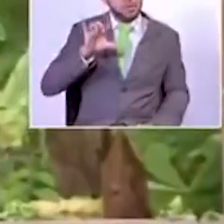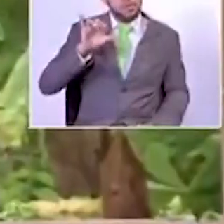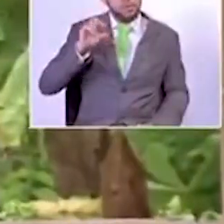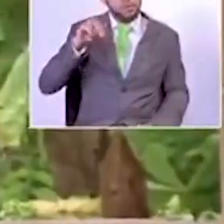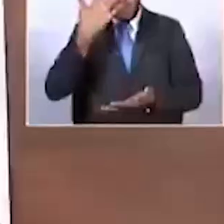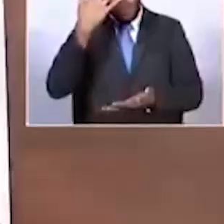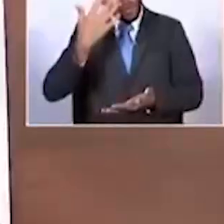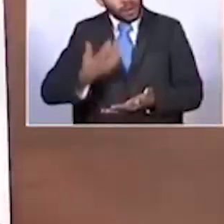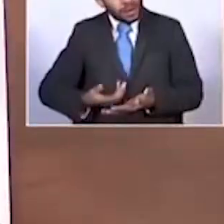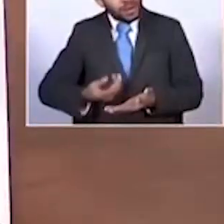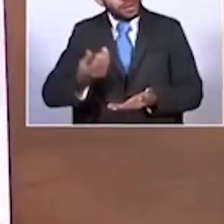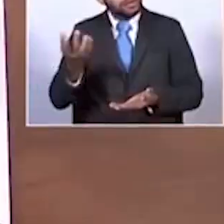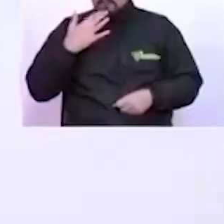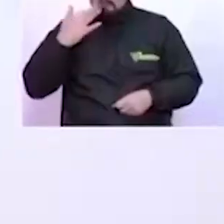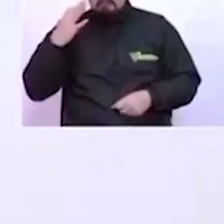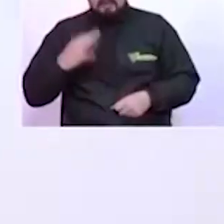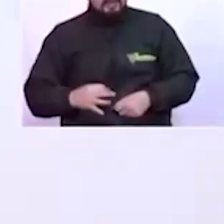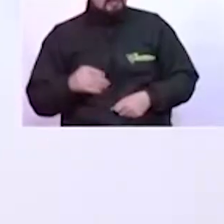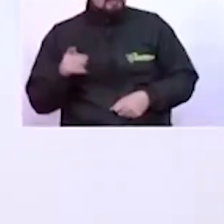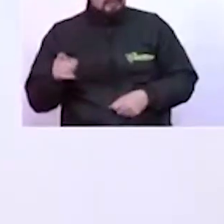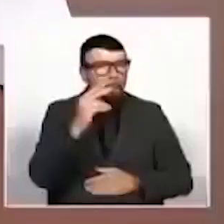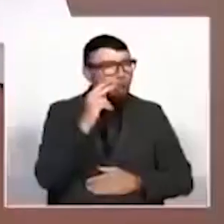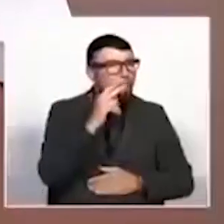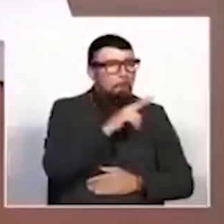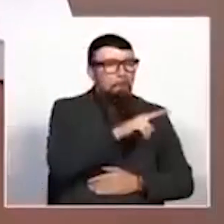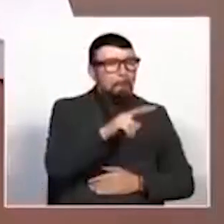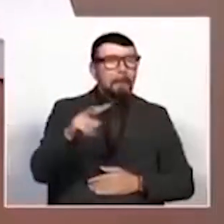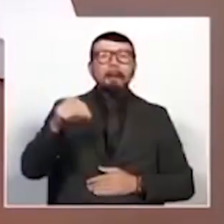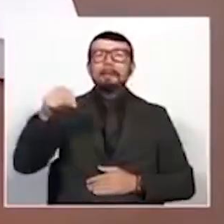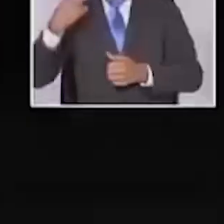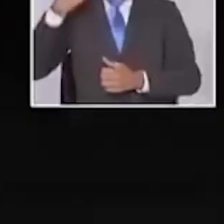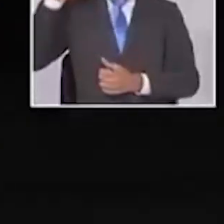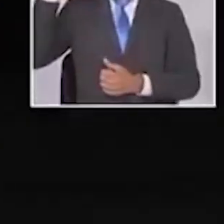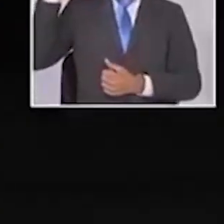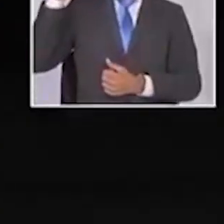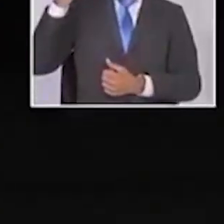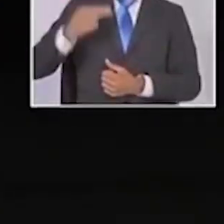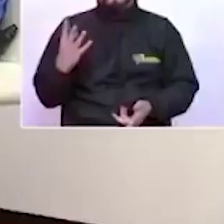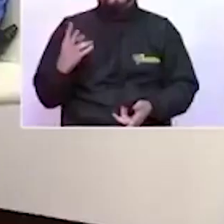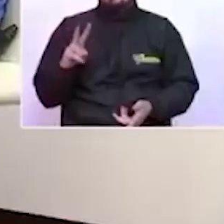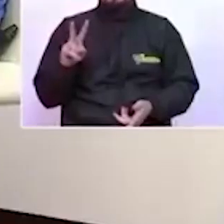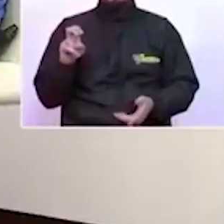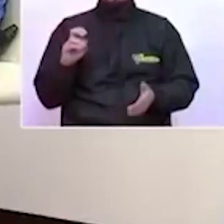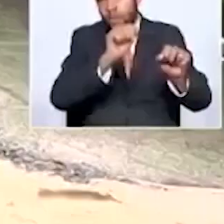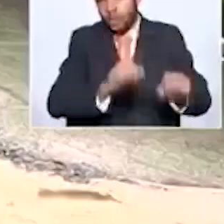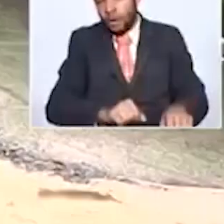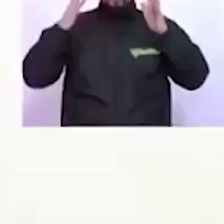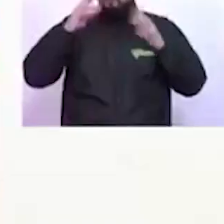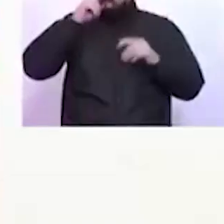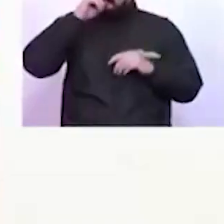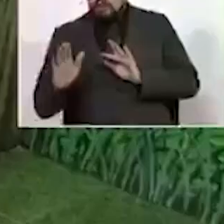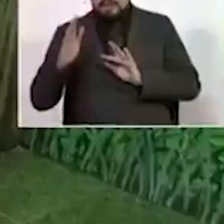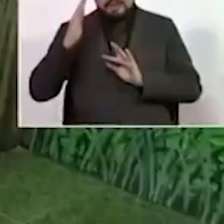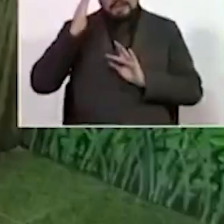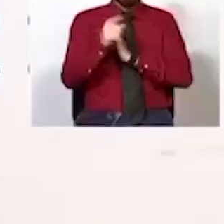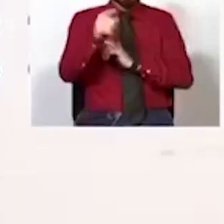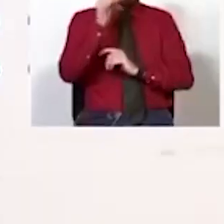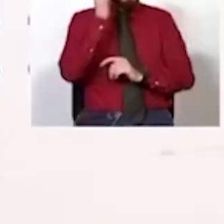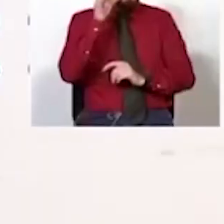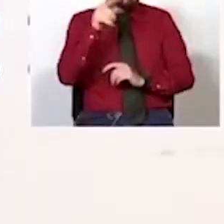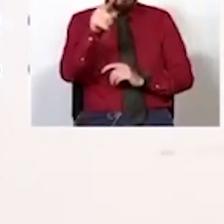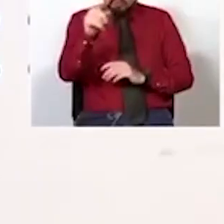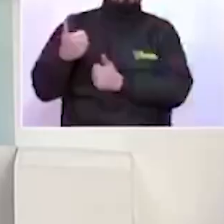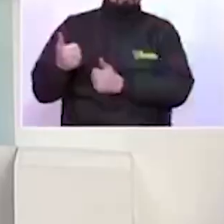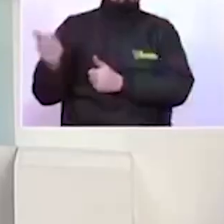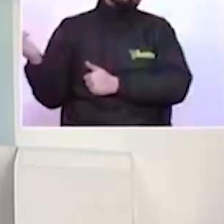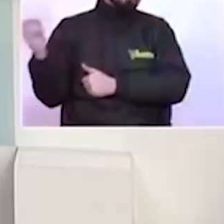diferentes hogares para que paso a paso logremos tener mejores estilos de vida los invitamos que todos los días le aporten